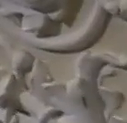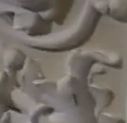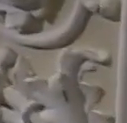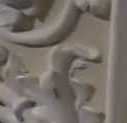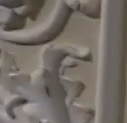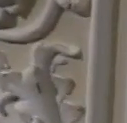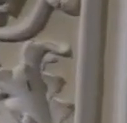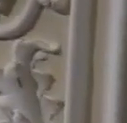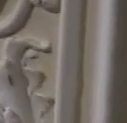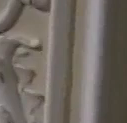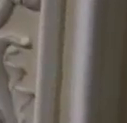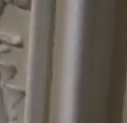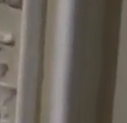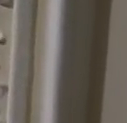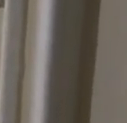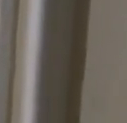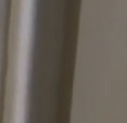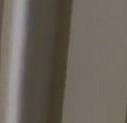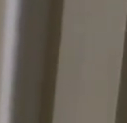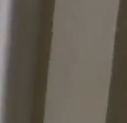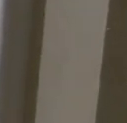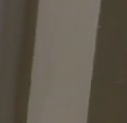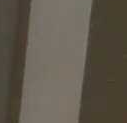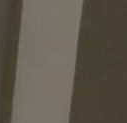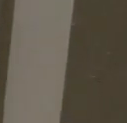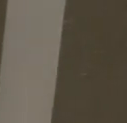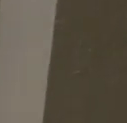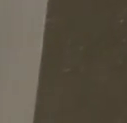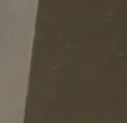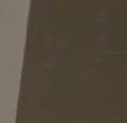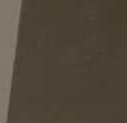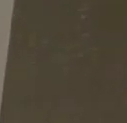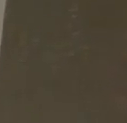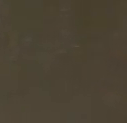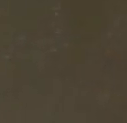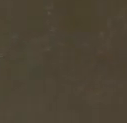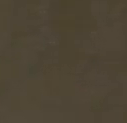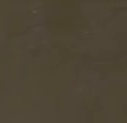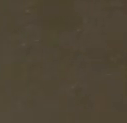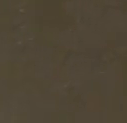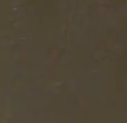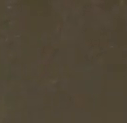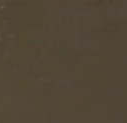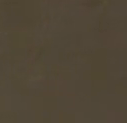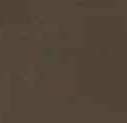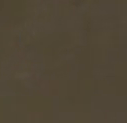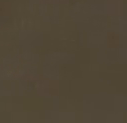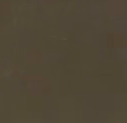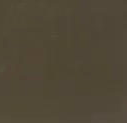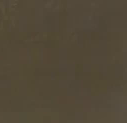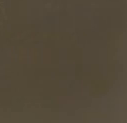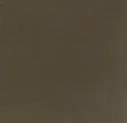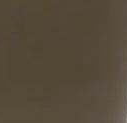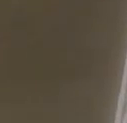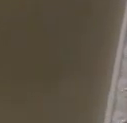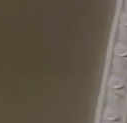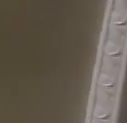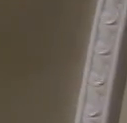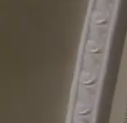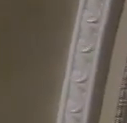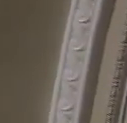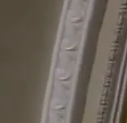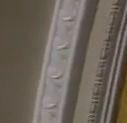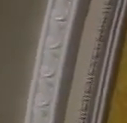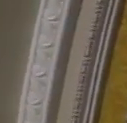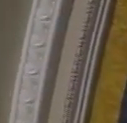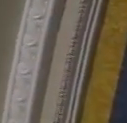de manos del jefe de Estado a la presidenta de la Asamblea Nacional Constituyente, Delcy Rodríguez, el presidente entregó dos proyectos